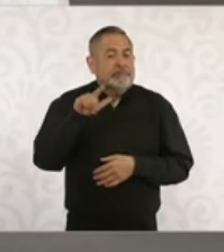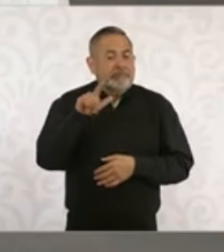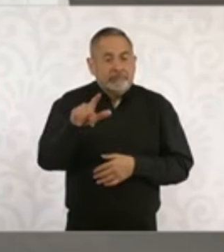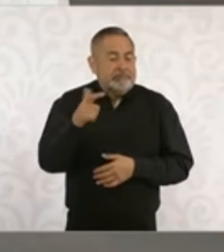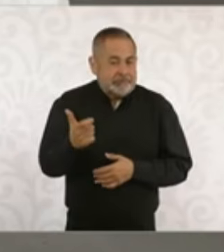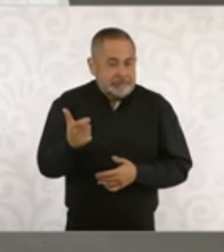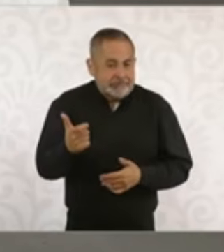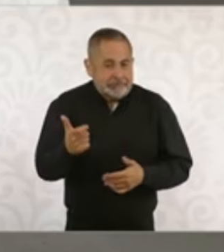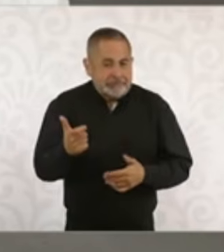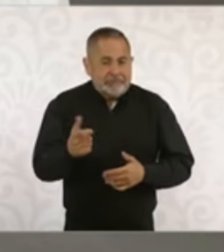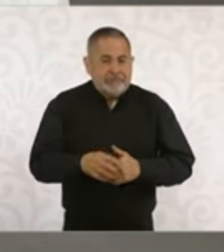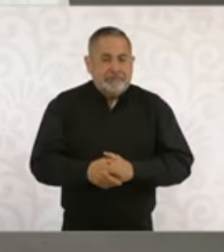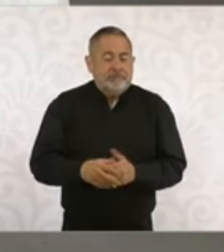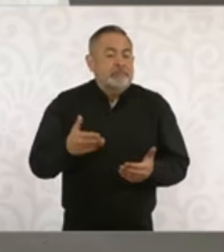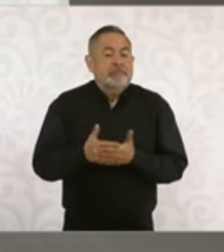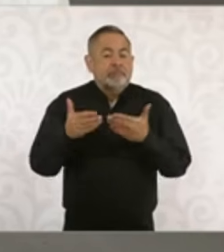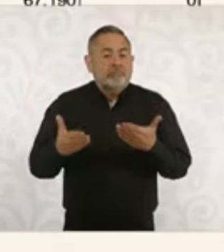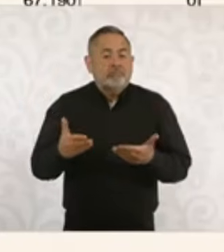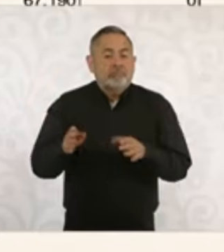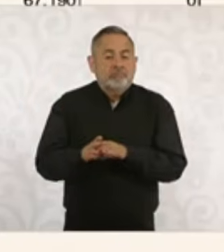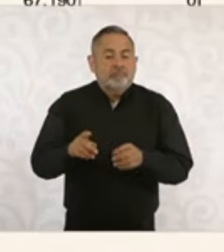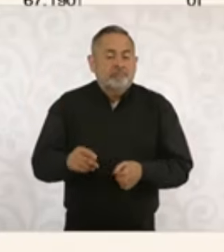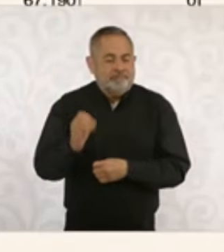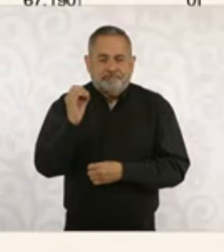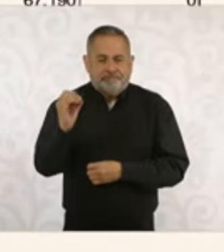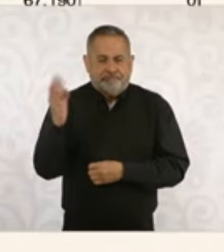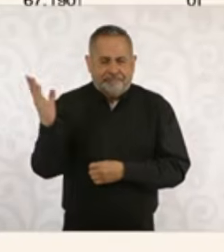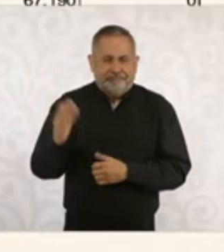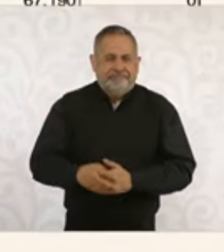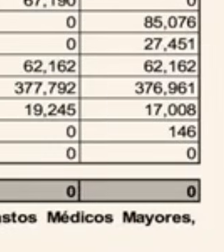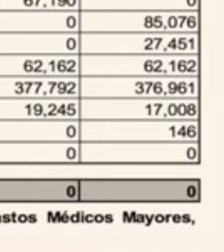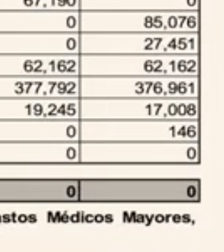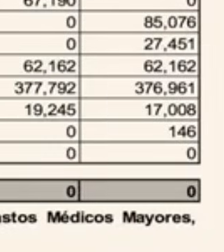639,917 pesos. Ahora, 0.